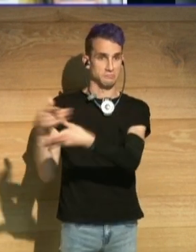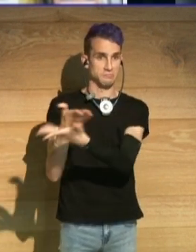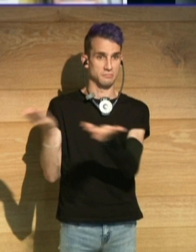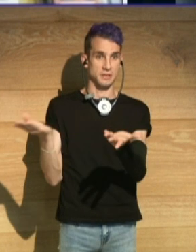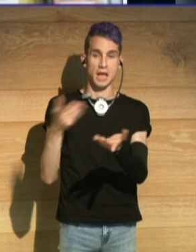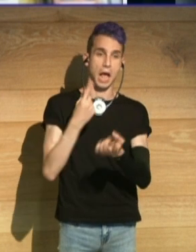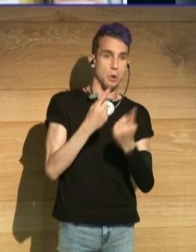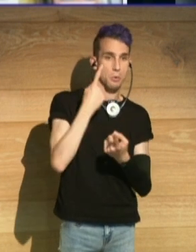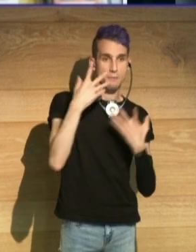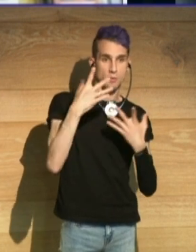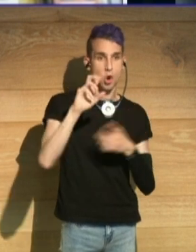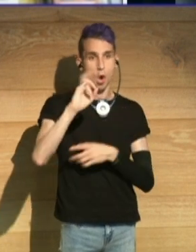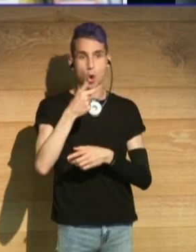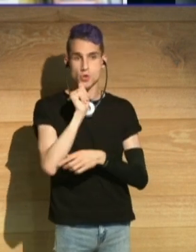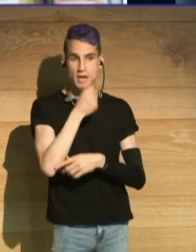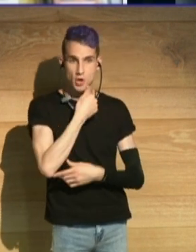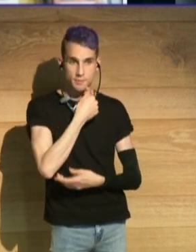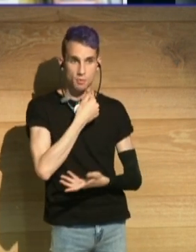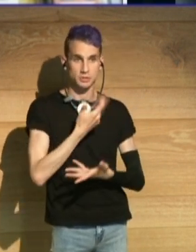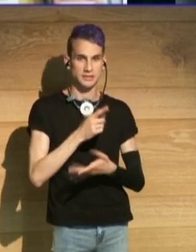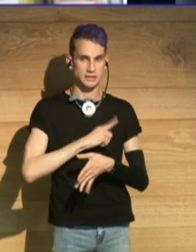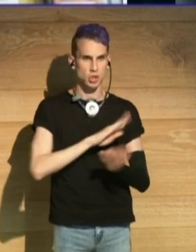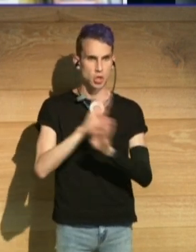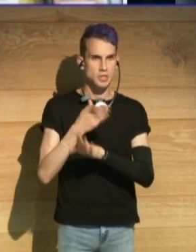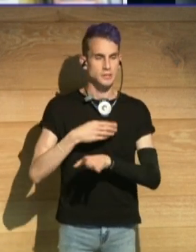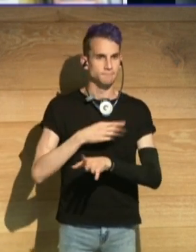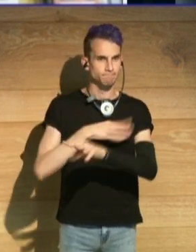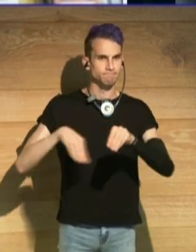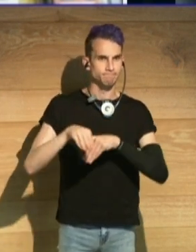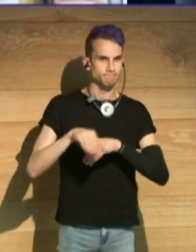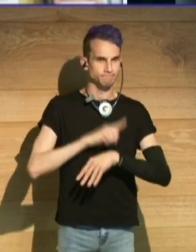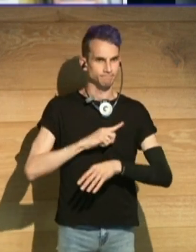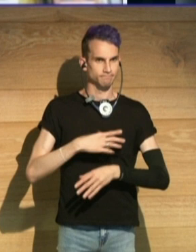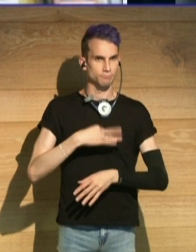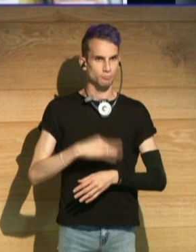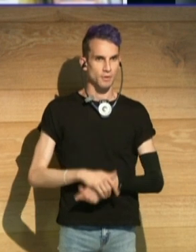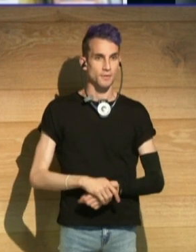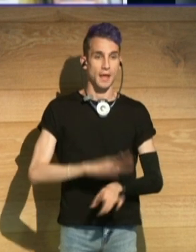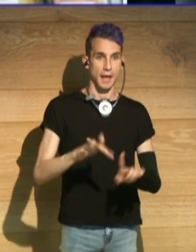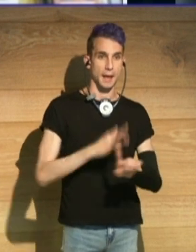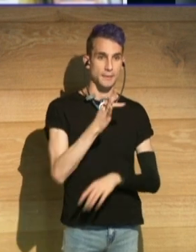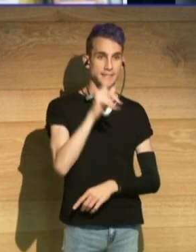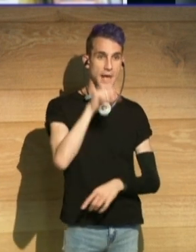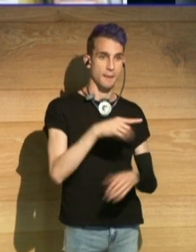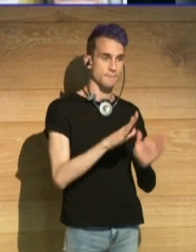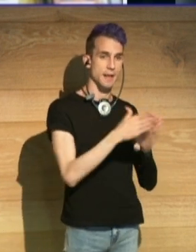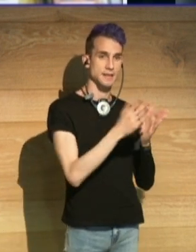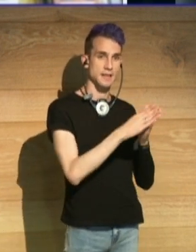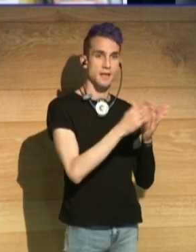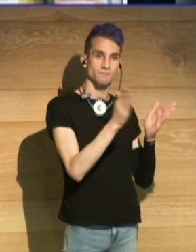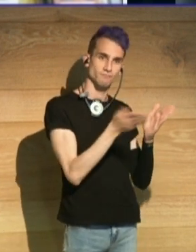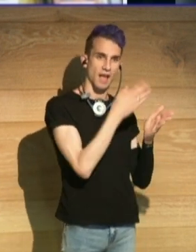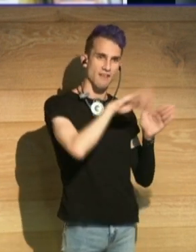más famosos, otros anónimos. Y cuando pongo esos documentos al final de cada capítulo, fragmentos de cartas, de artículos de